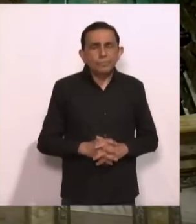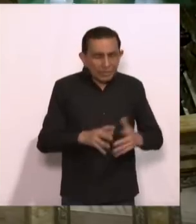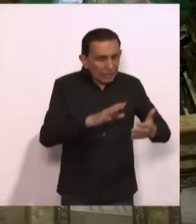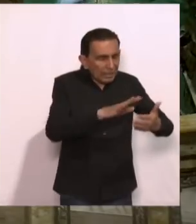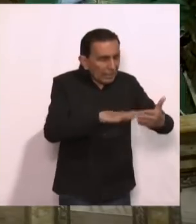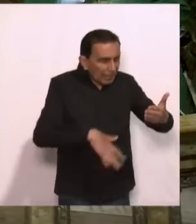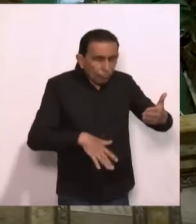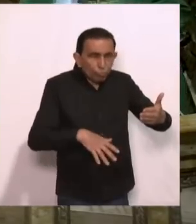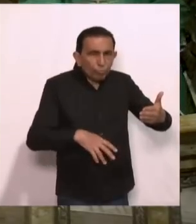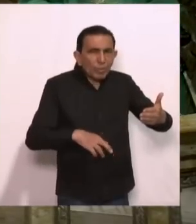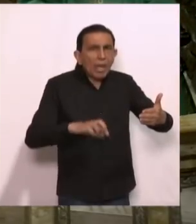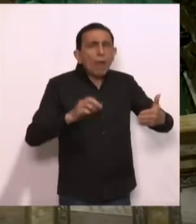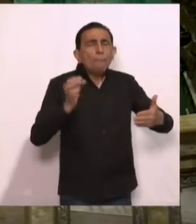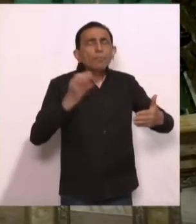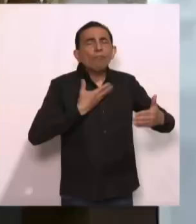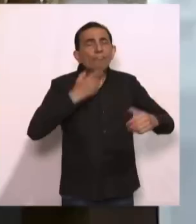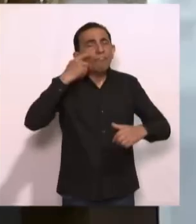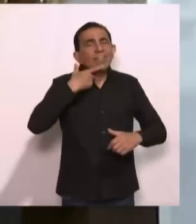Lectura de la profecía de Malaquías.